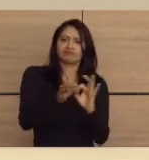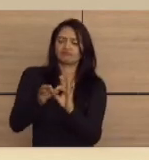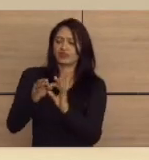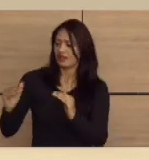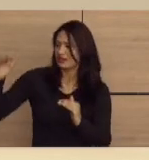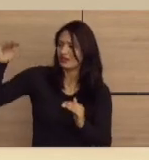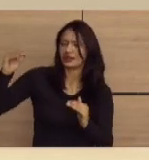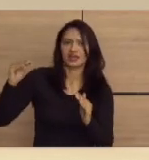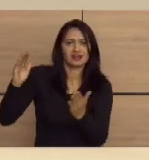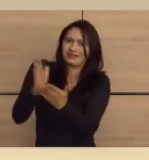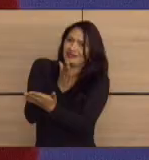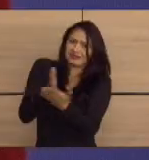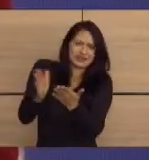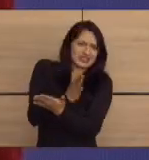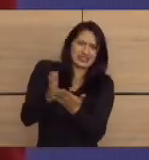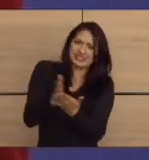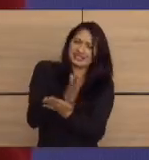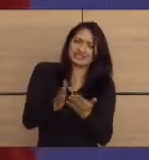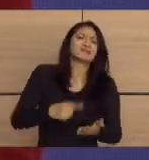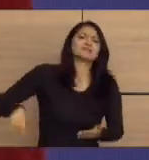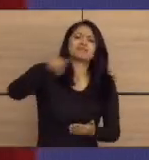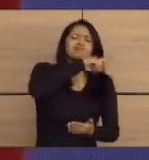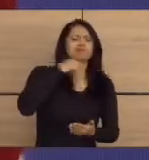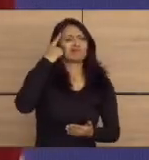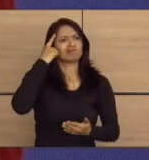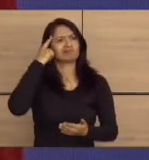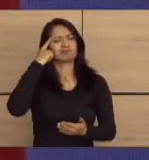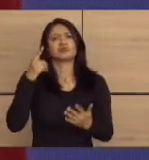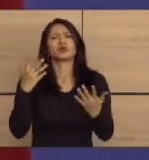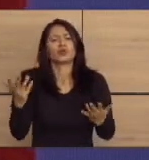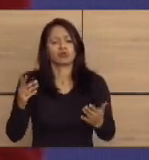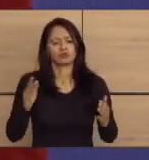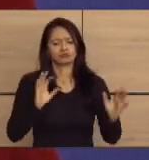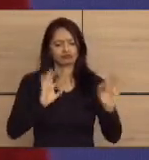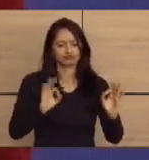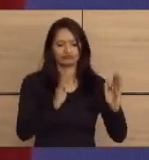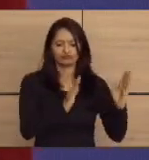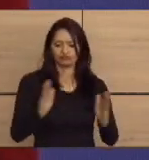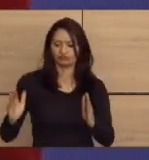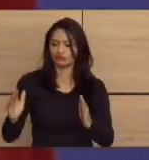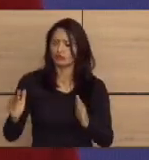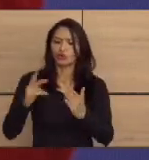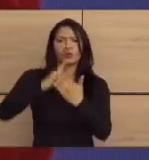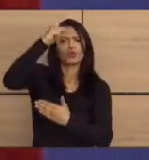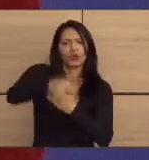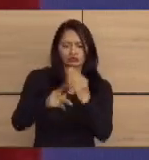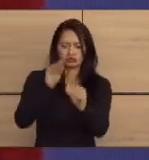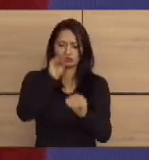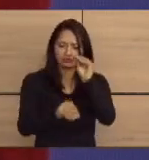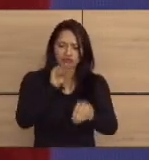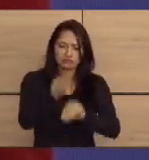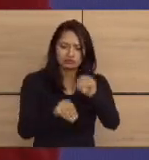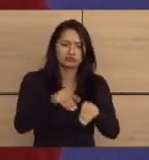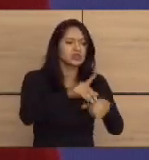otra. Entonces, tenemos que saber manejar la escala, hacer proyectos en que lo